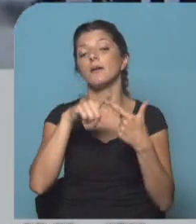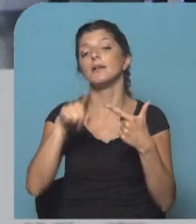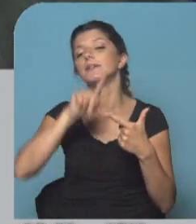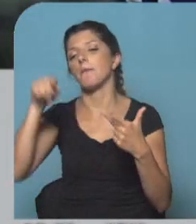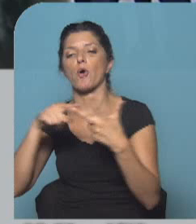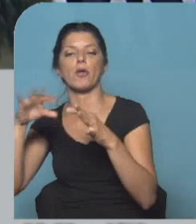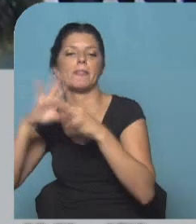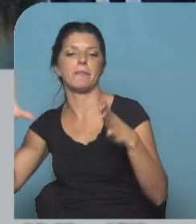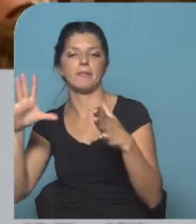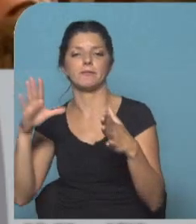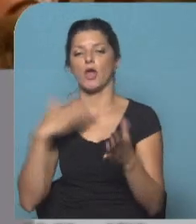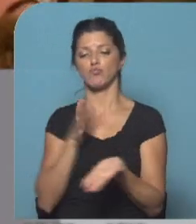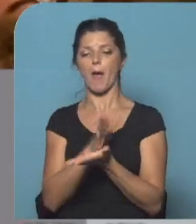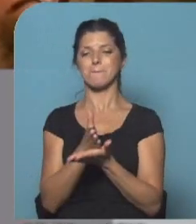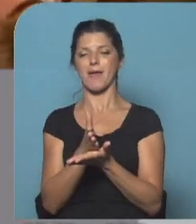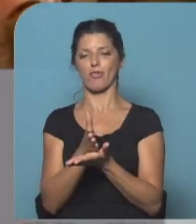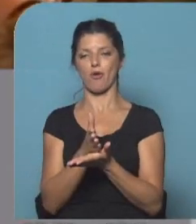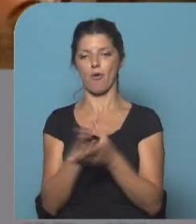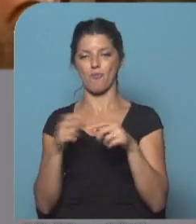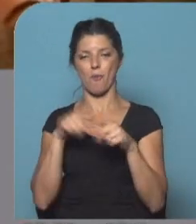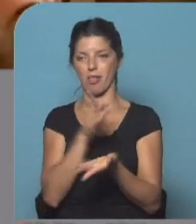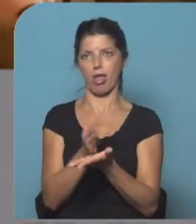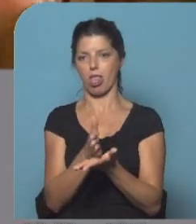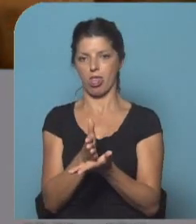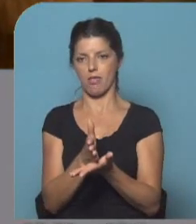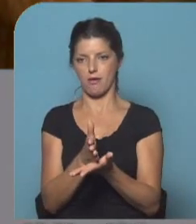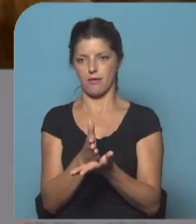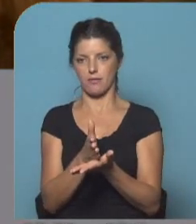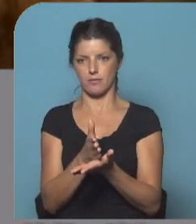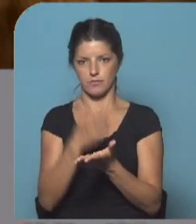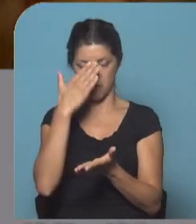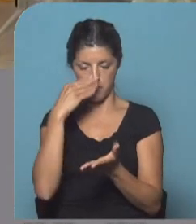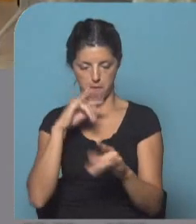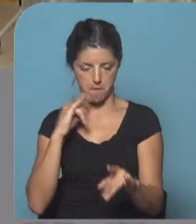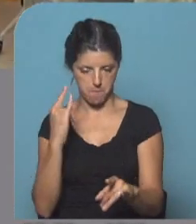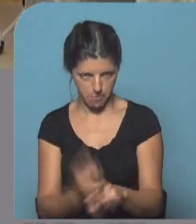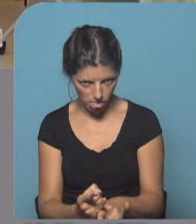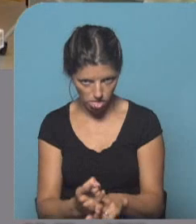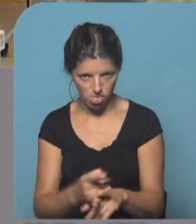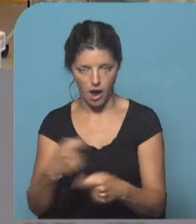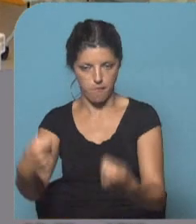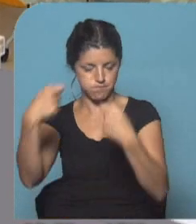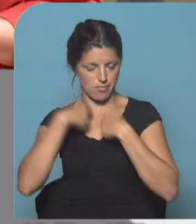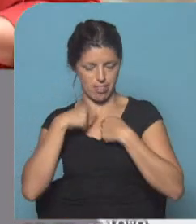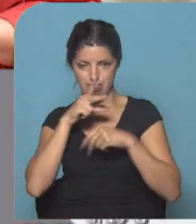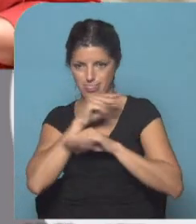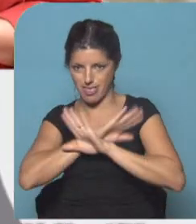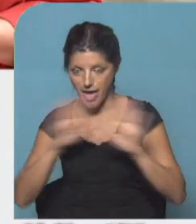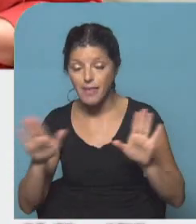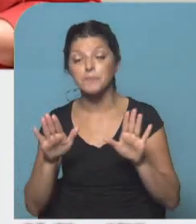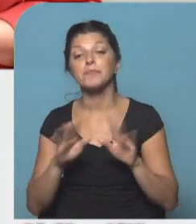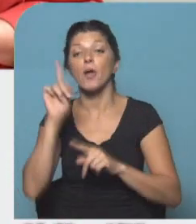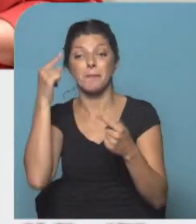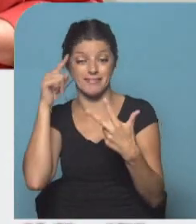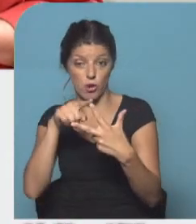Quiso hacer un equilibrio, una equidistancia que realmente no le dio ningún voto. Fíjate vos, eran las fuerzas alternativas, pero la diferencia entre